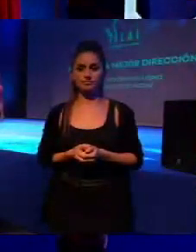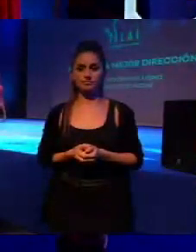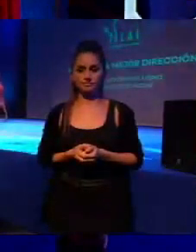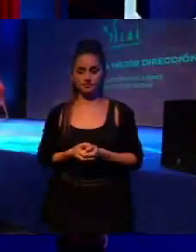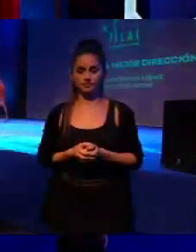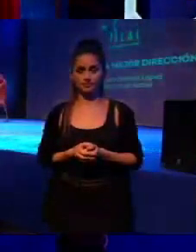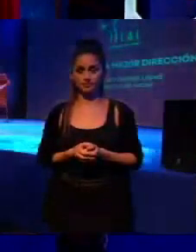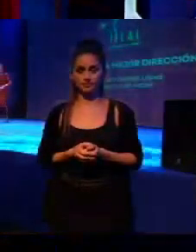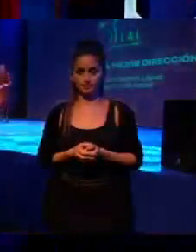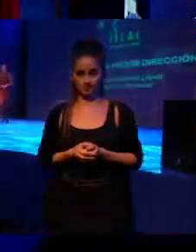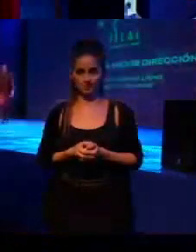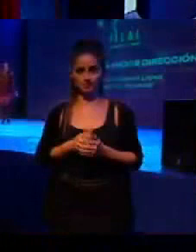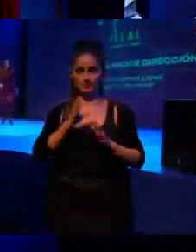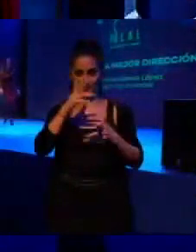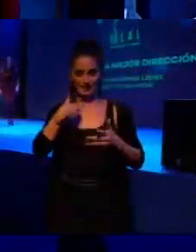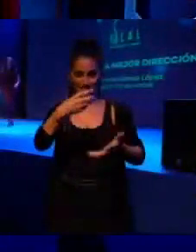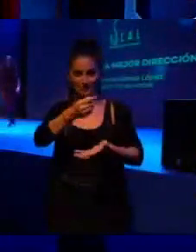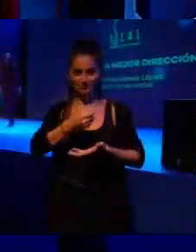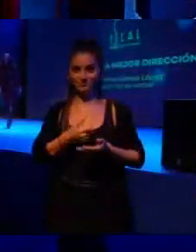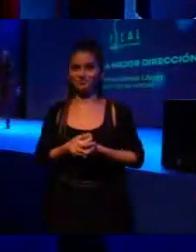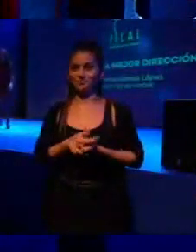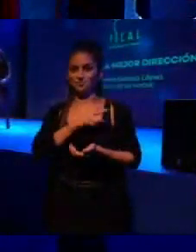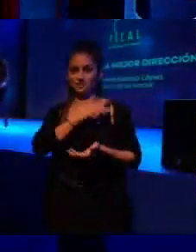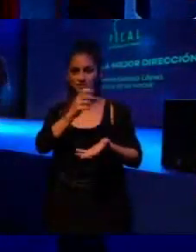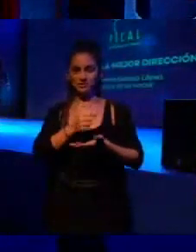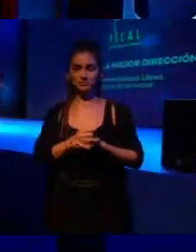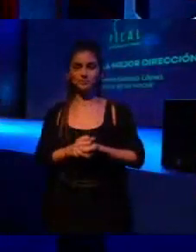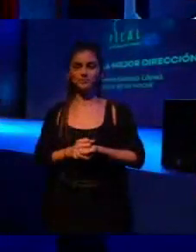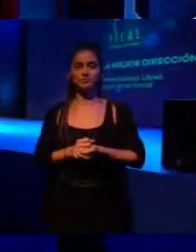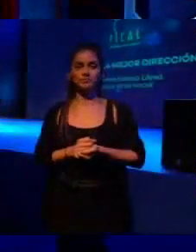Vale. Sí, ahora recogen el premio.